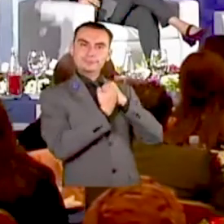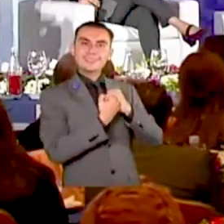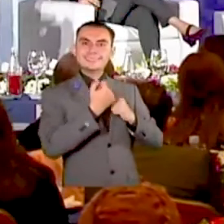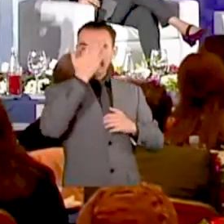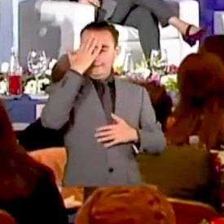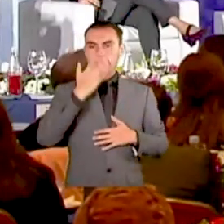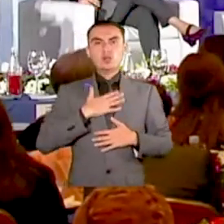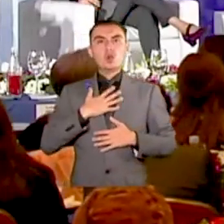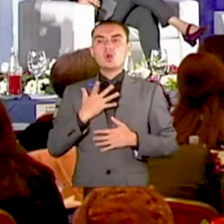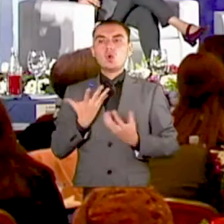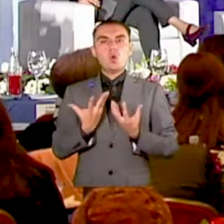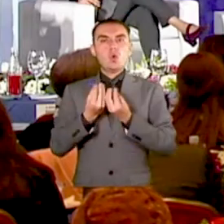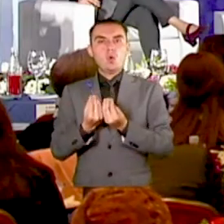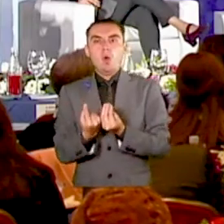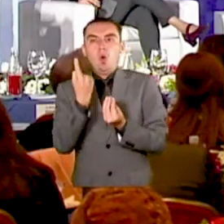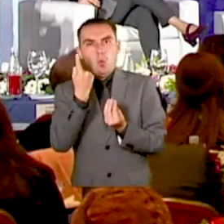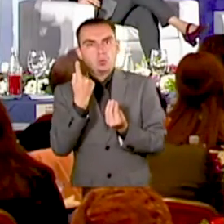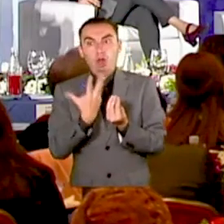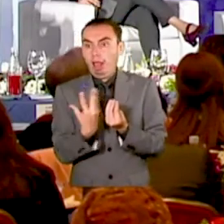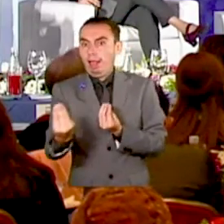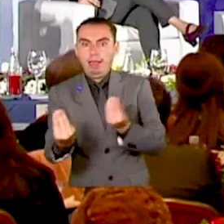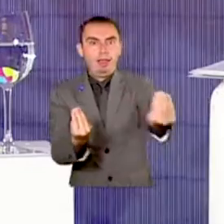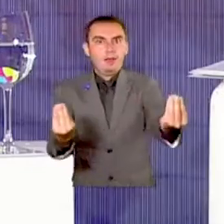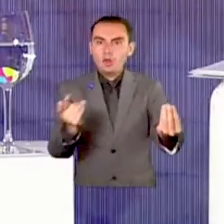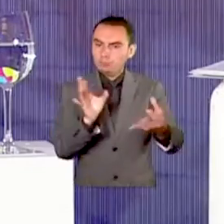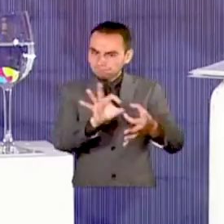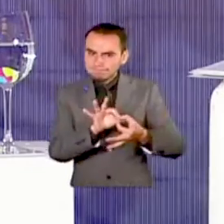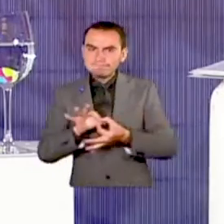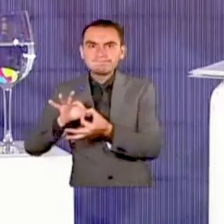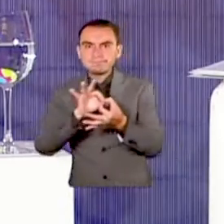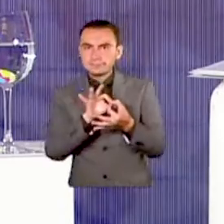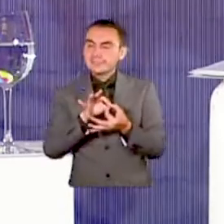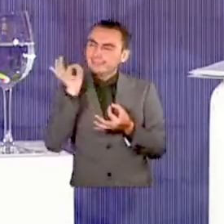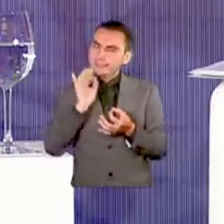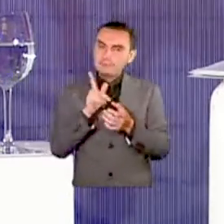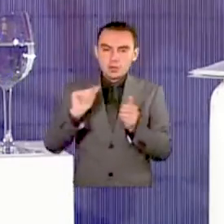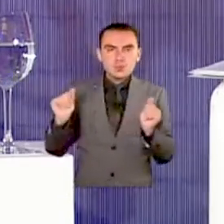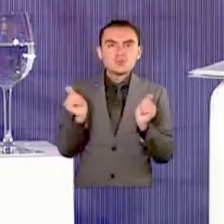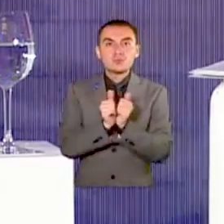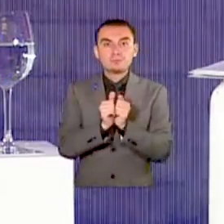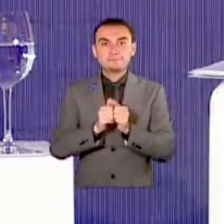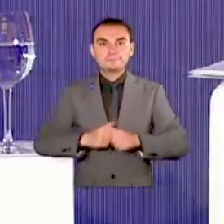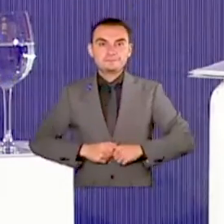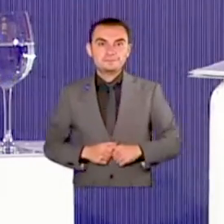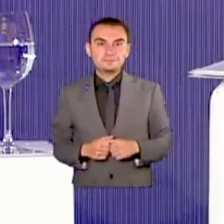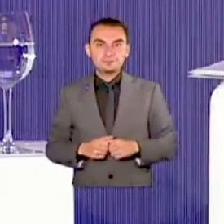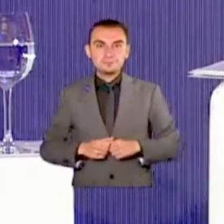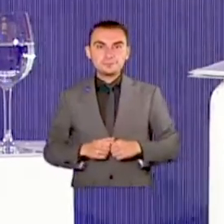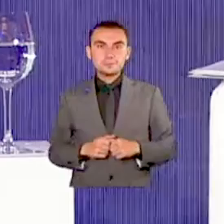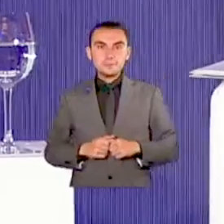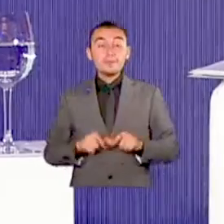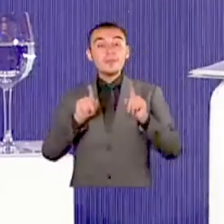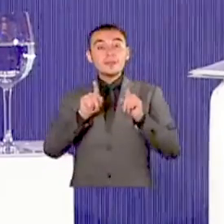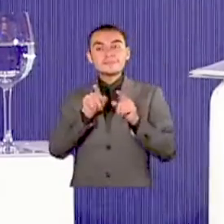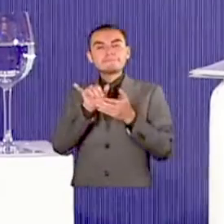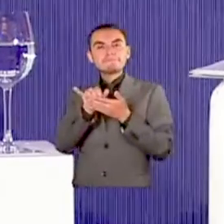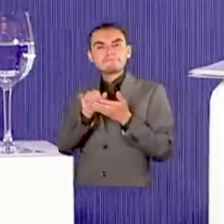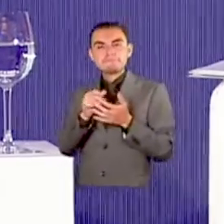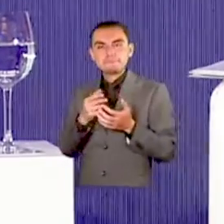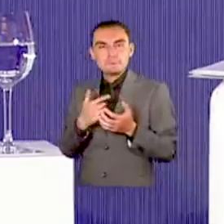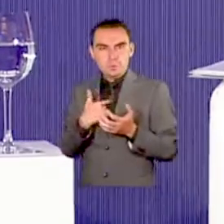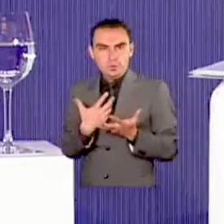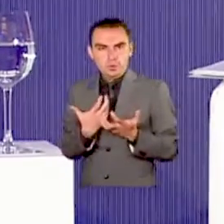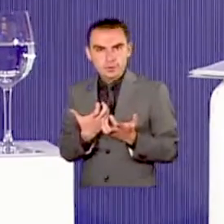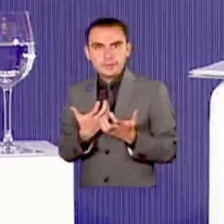un solo equipo y que estamos para trabajar unos acompañados de los otros. Pero para eso también entonces yo quiero